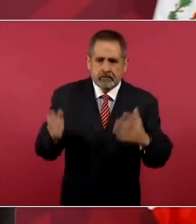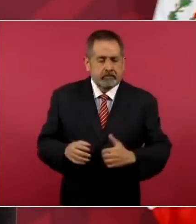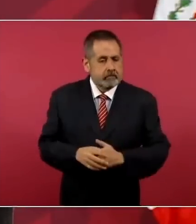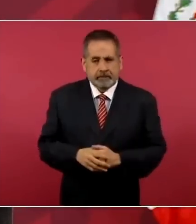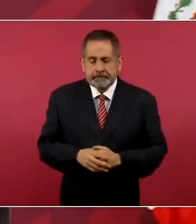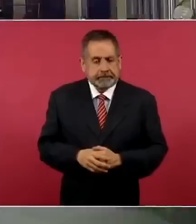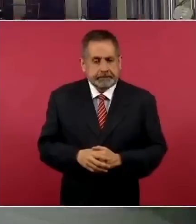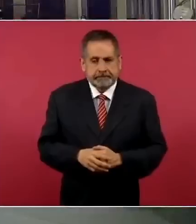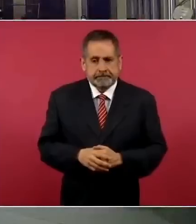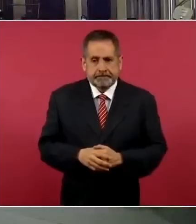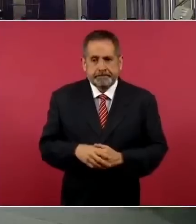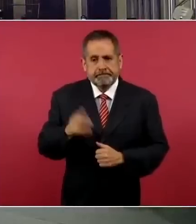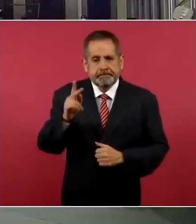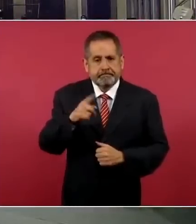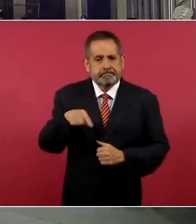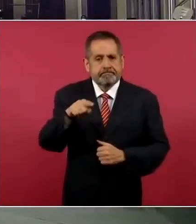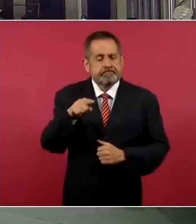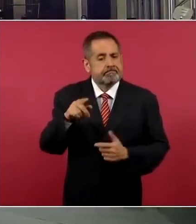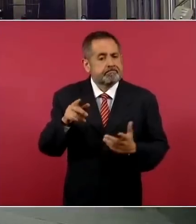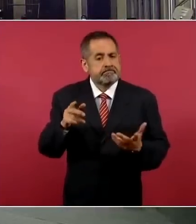Pero ustedes